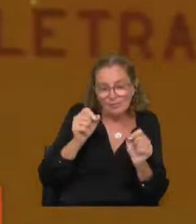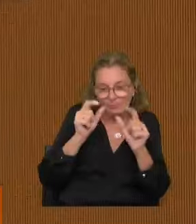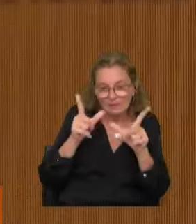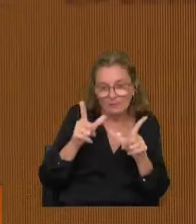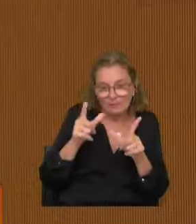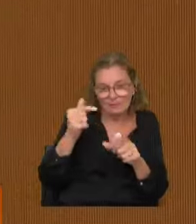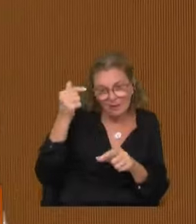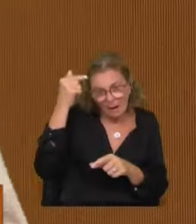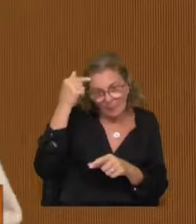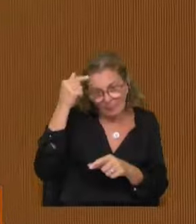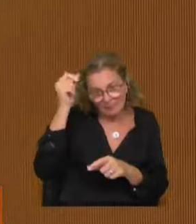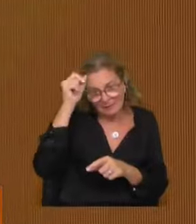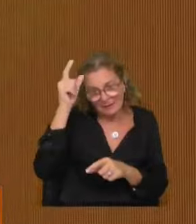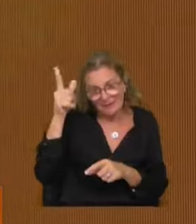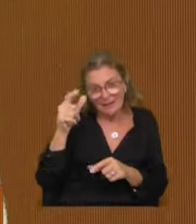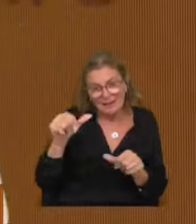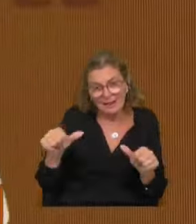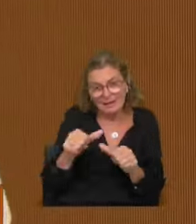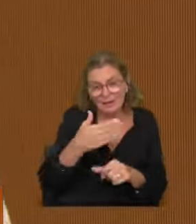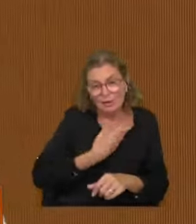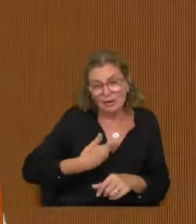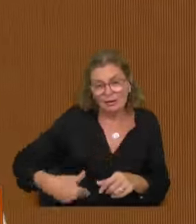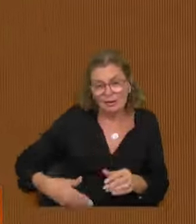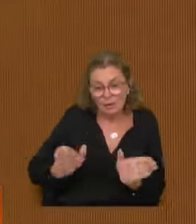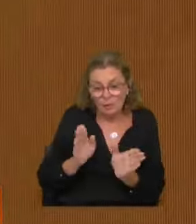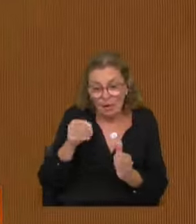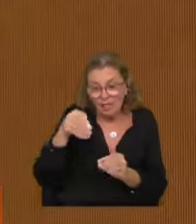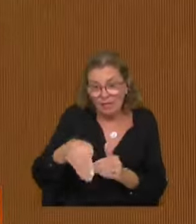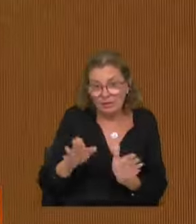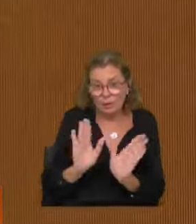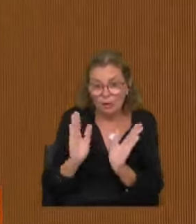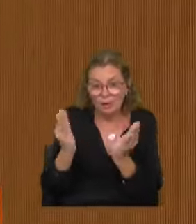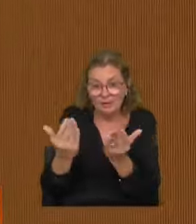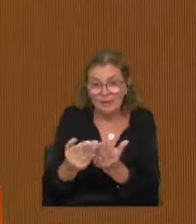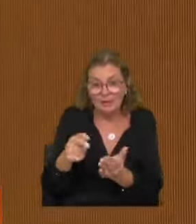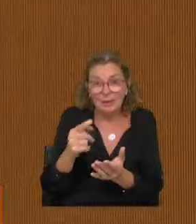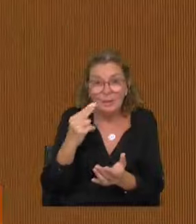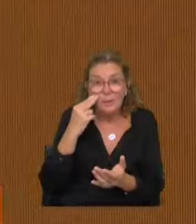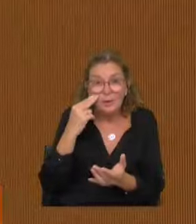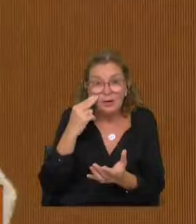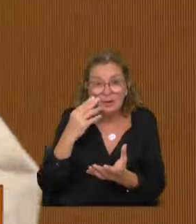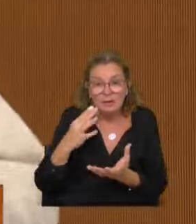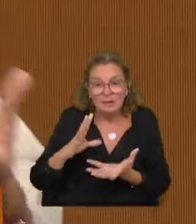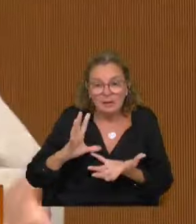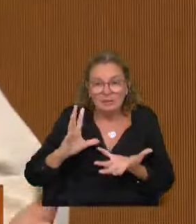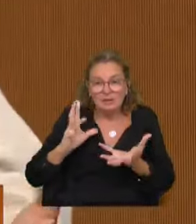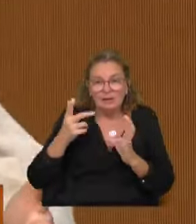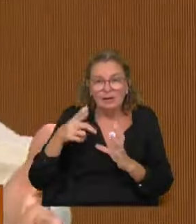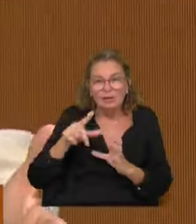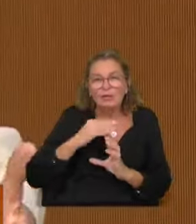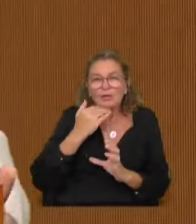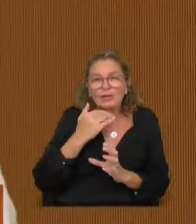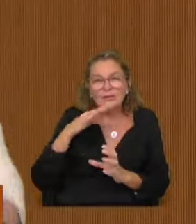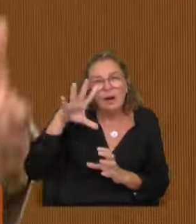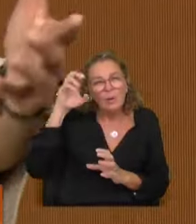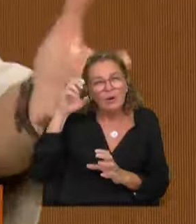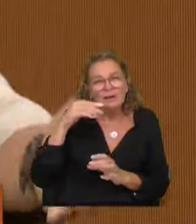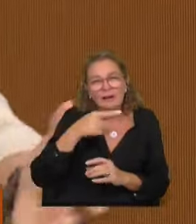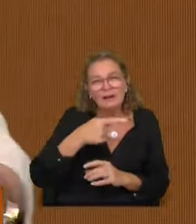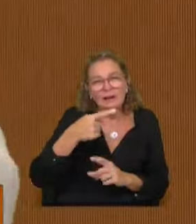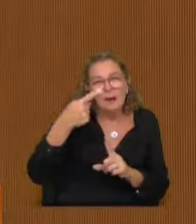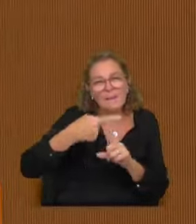coeficiente intelectual y qué está haciendo el estado lo encierra esto genera crisis y genera desbordes no sé si recuerdan la semana pasada